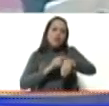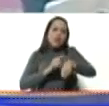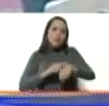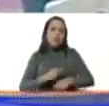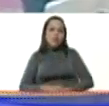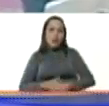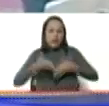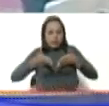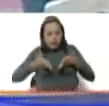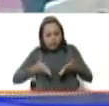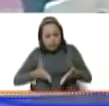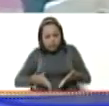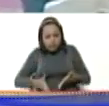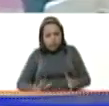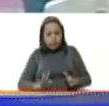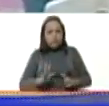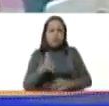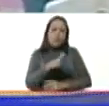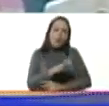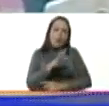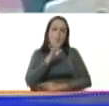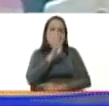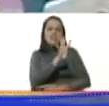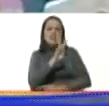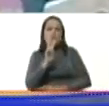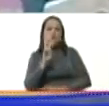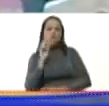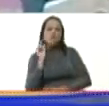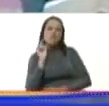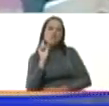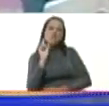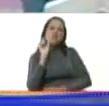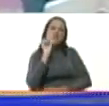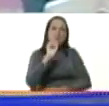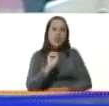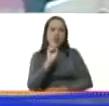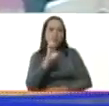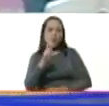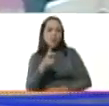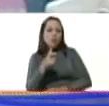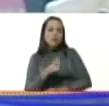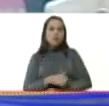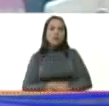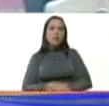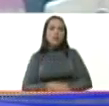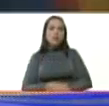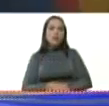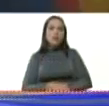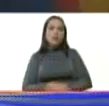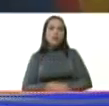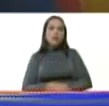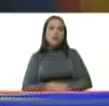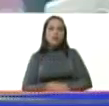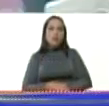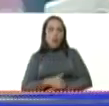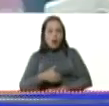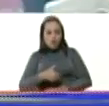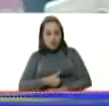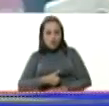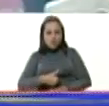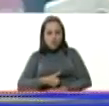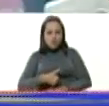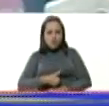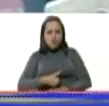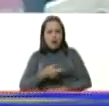contracción efectiva debe durar 42 segundos. Así, la barriga así, durita. Y sintiendo,